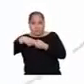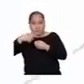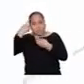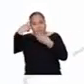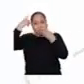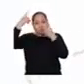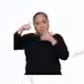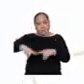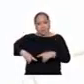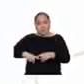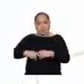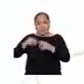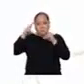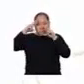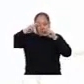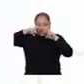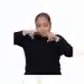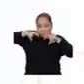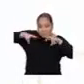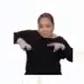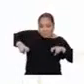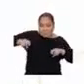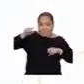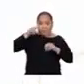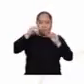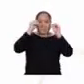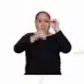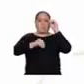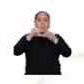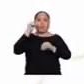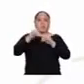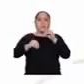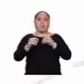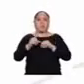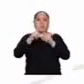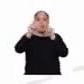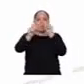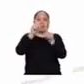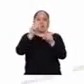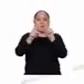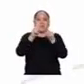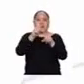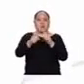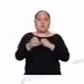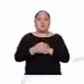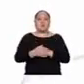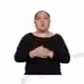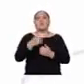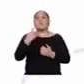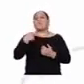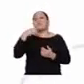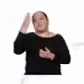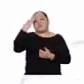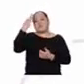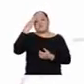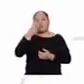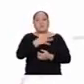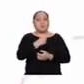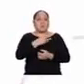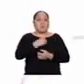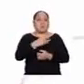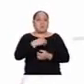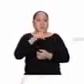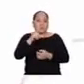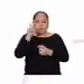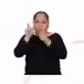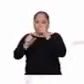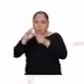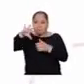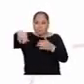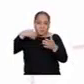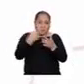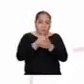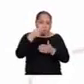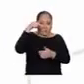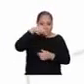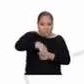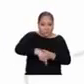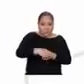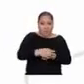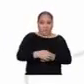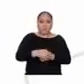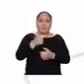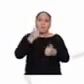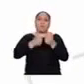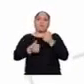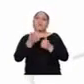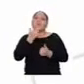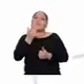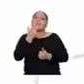decidió hacer un estudio, aplicando una encuesta para saber qué edad tienen sus comensales y cuáles son